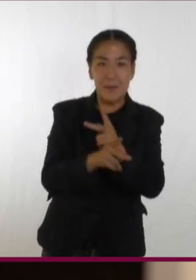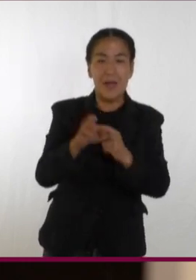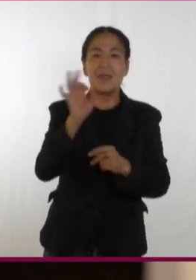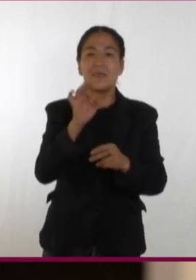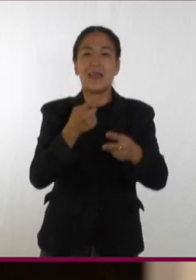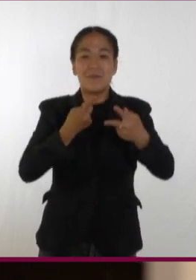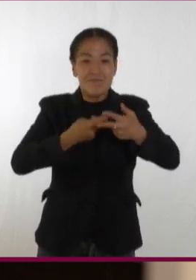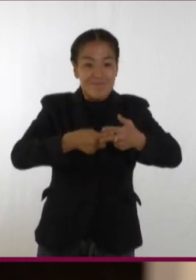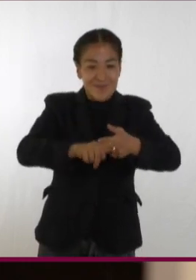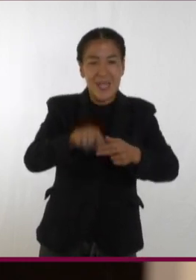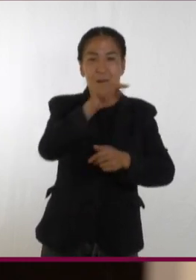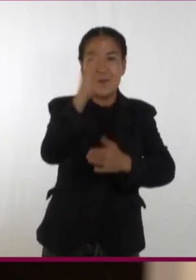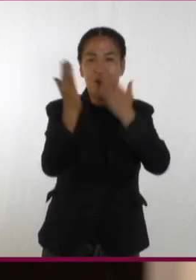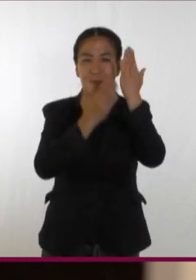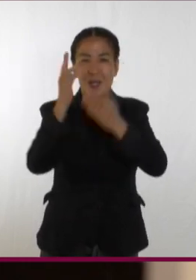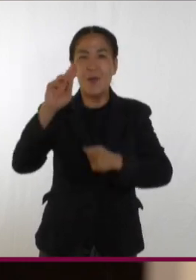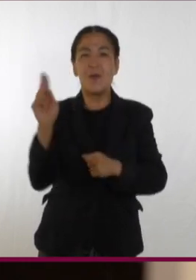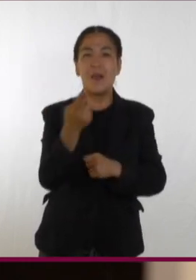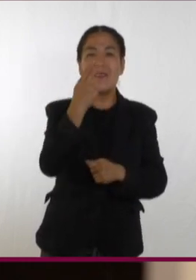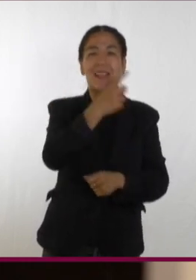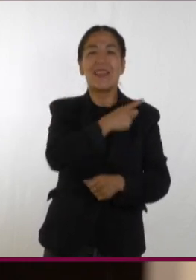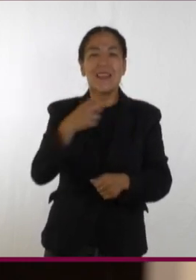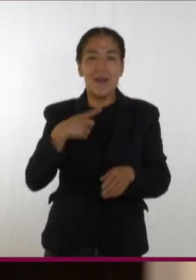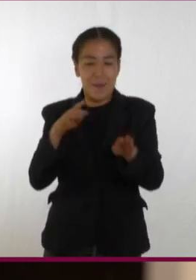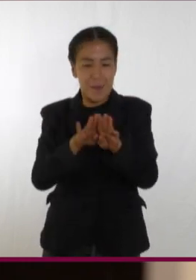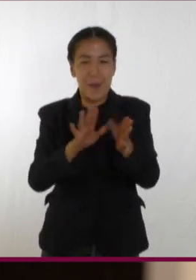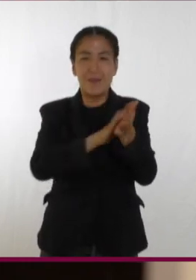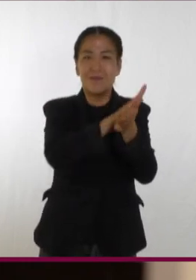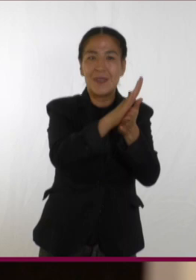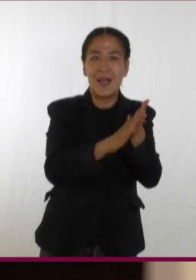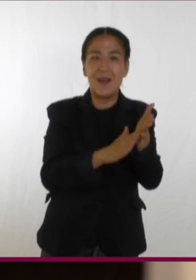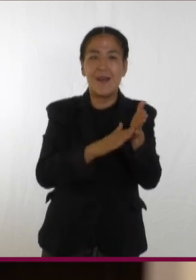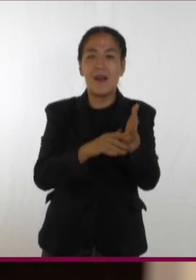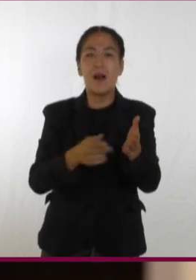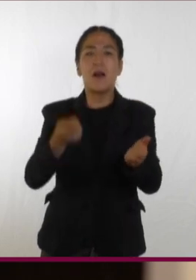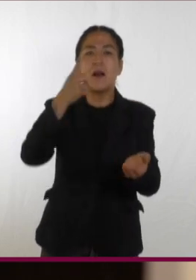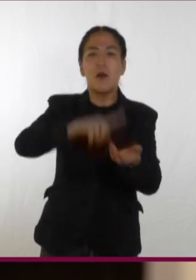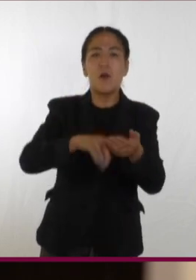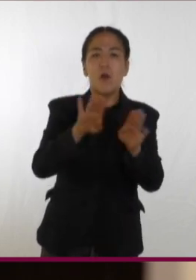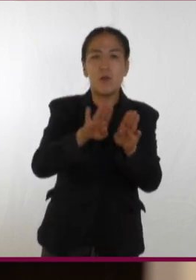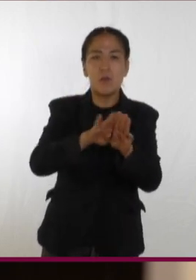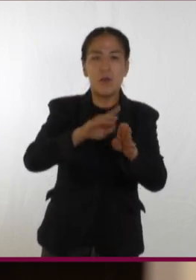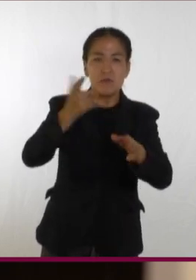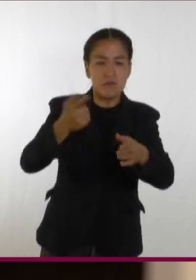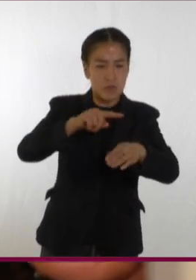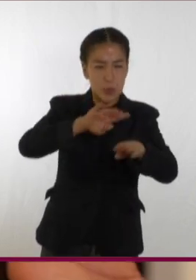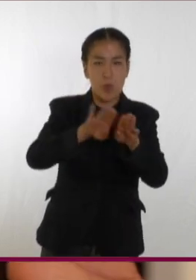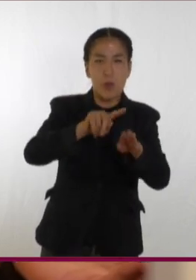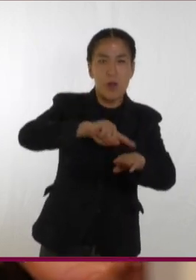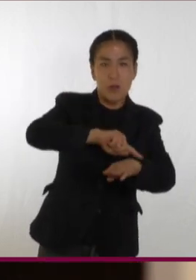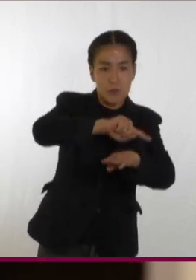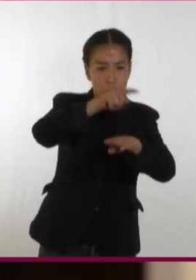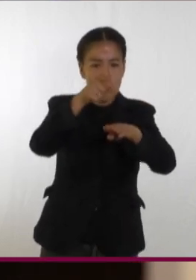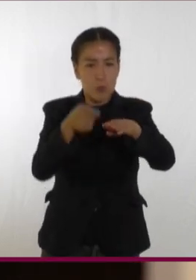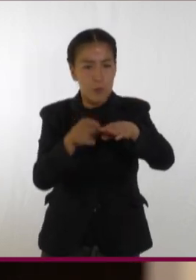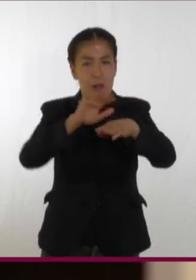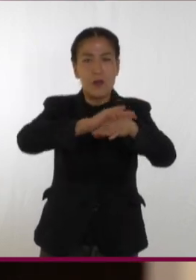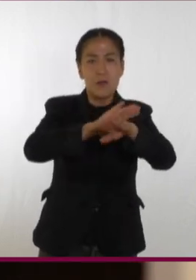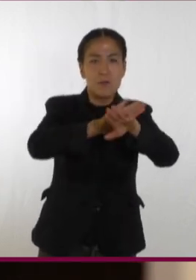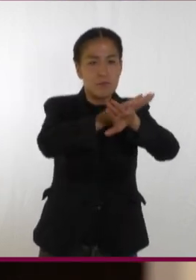al final de la preparatoria o al inicio de su universidad, donde tengan que encontrar áreas bajo las curvas